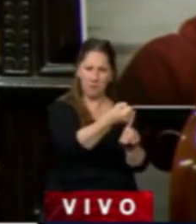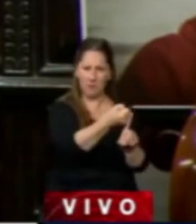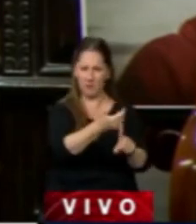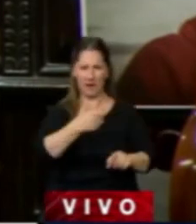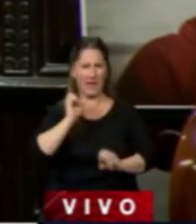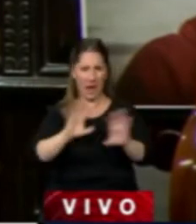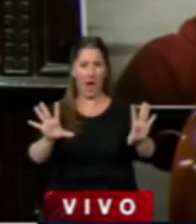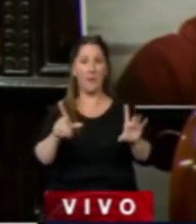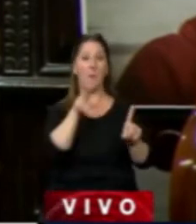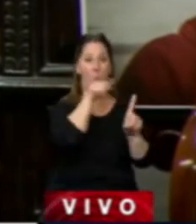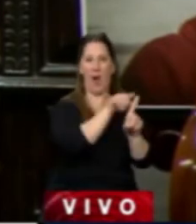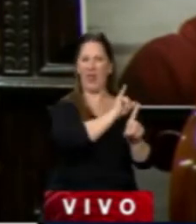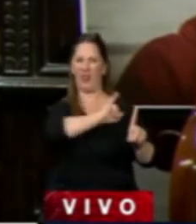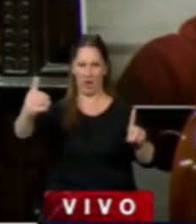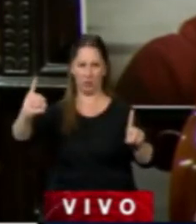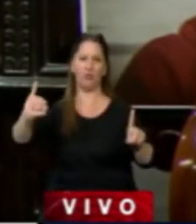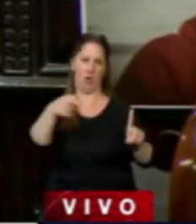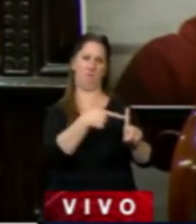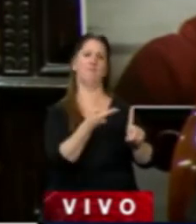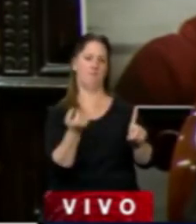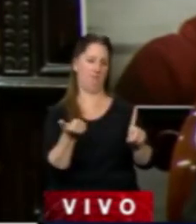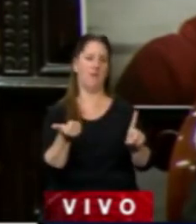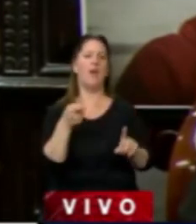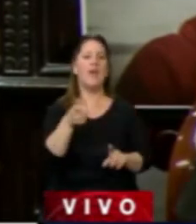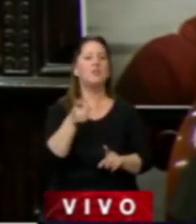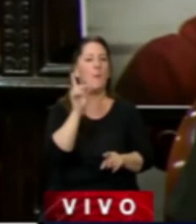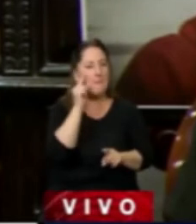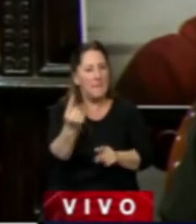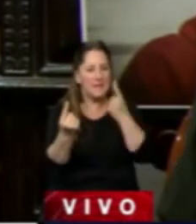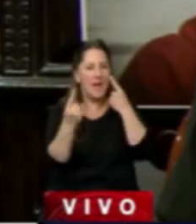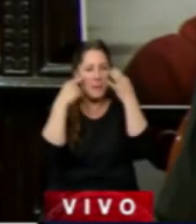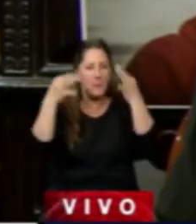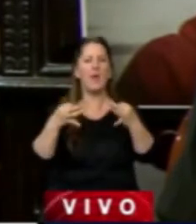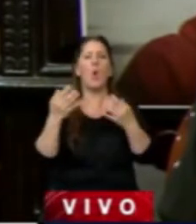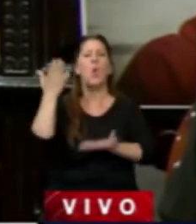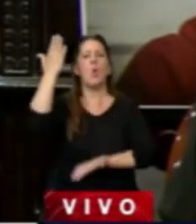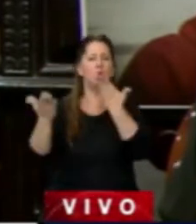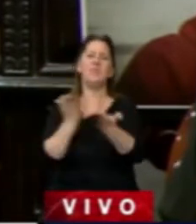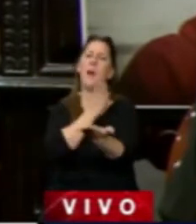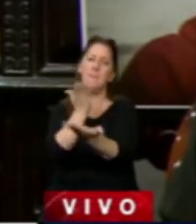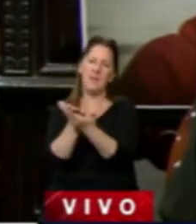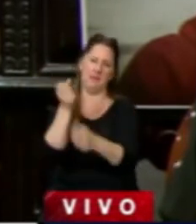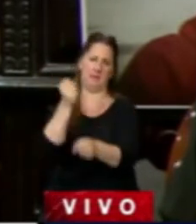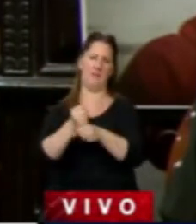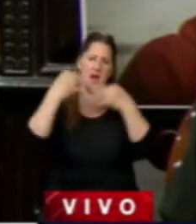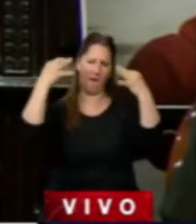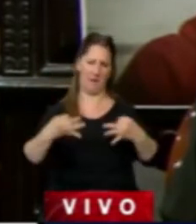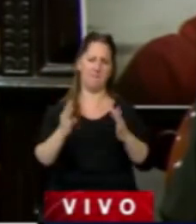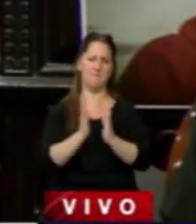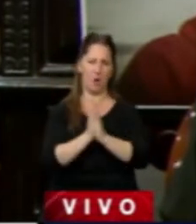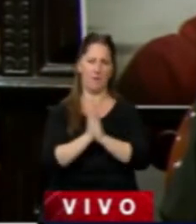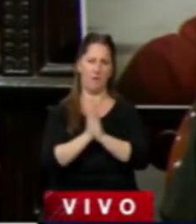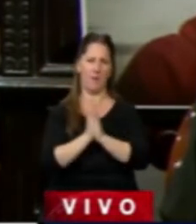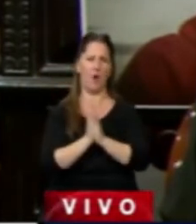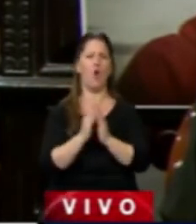Lo denunció. Hagamos, por favor, un seguimiento de esto y pidamos a la justicia que actúe como debe actuar. Por favor,